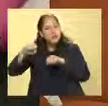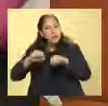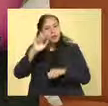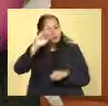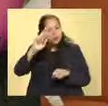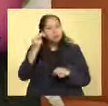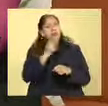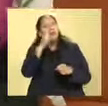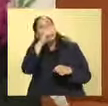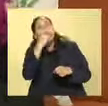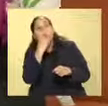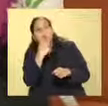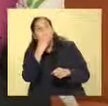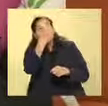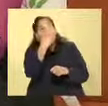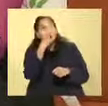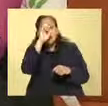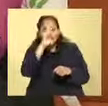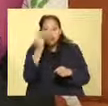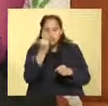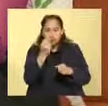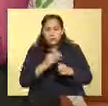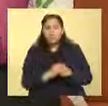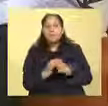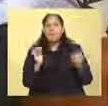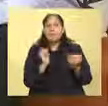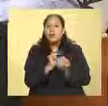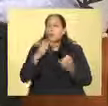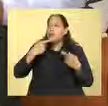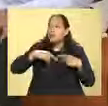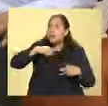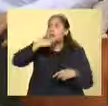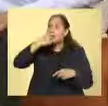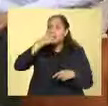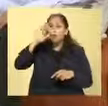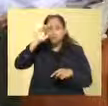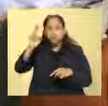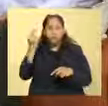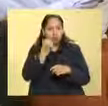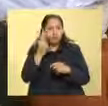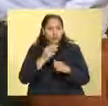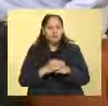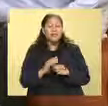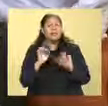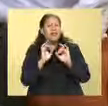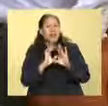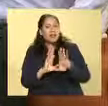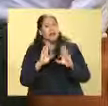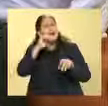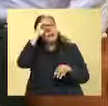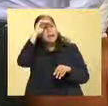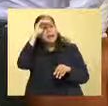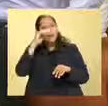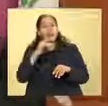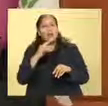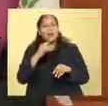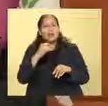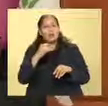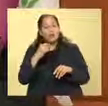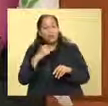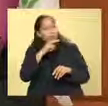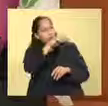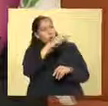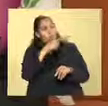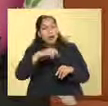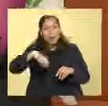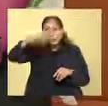las indicaciones. Y todas, ¿no? Sí, hablo también de las personas de la tercera edad. No, claro, porque por supuesto. De repente ellos creen que uno debe respetarlos a ellos por